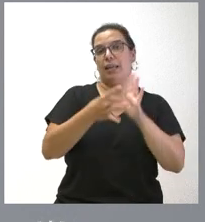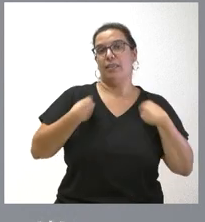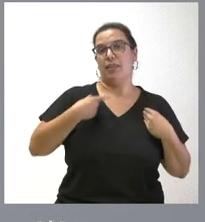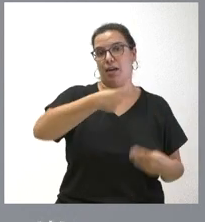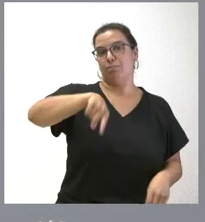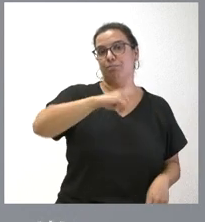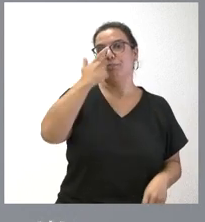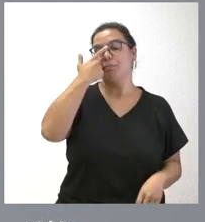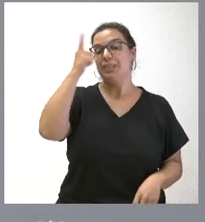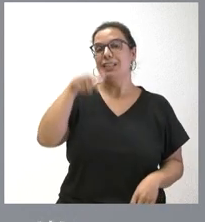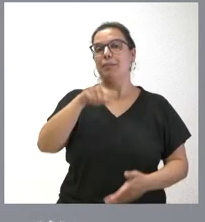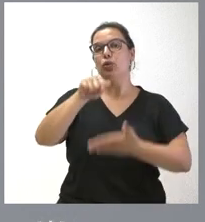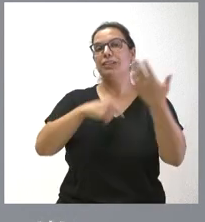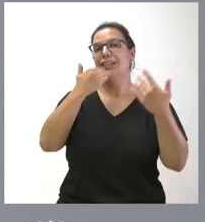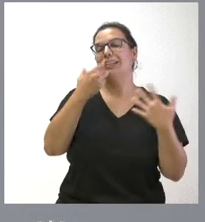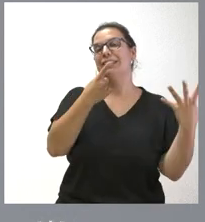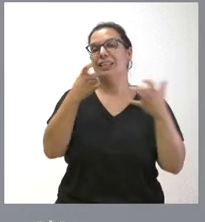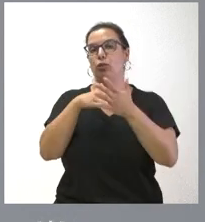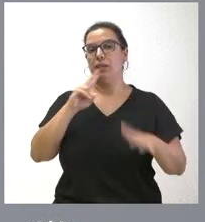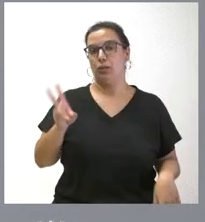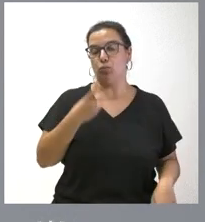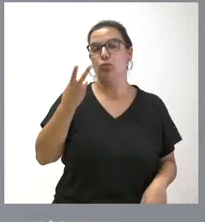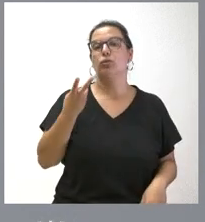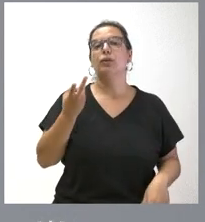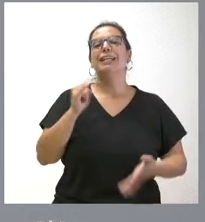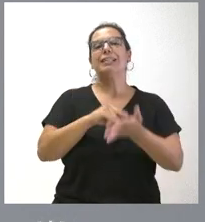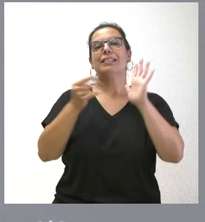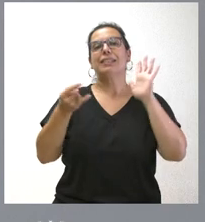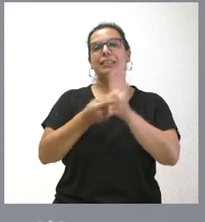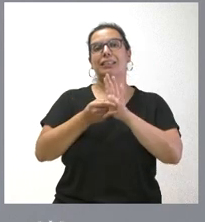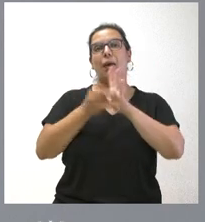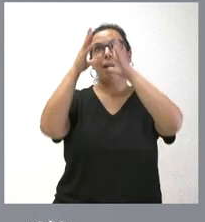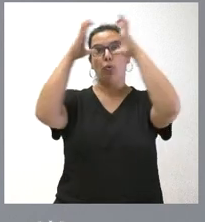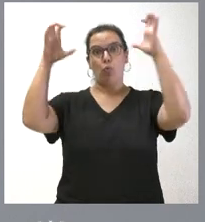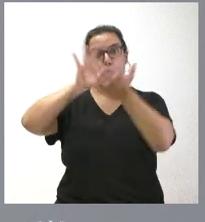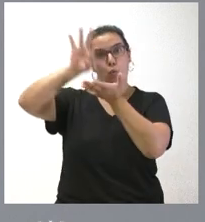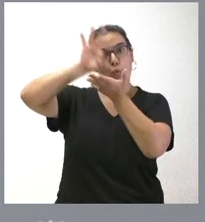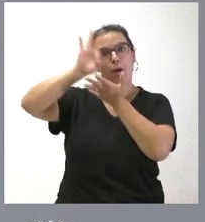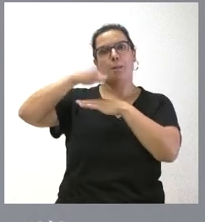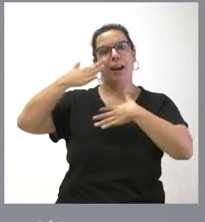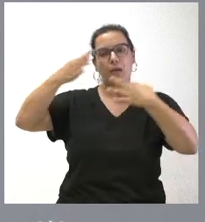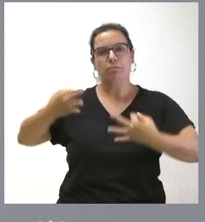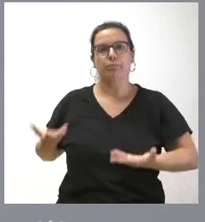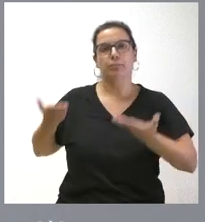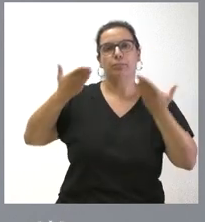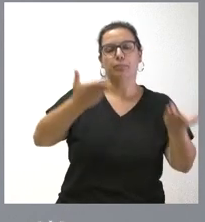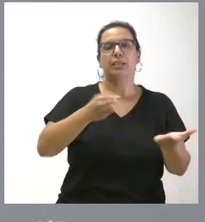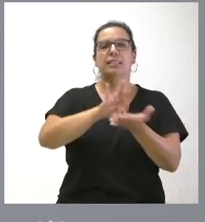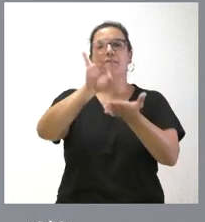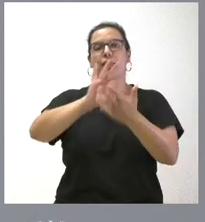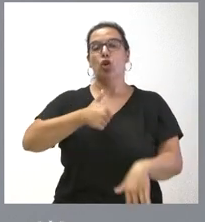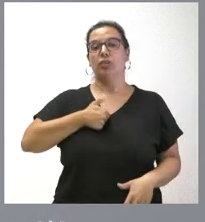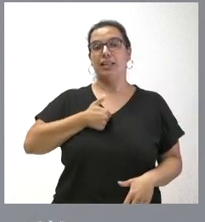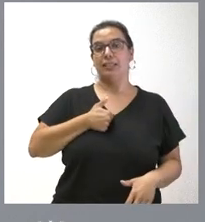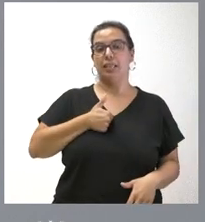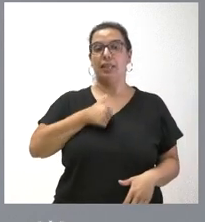en este ámbito se contrata por casi 600.000 euros un sistema en la nube para garantizar el soporte al servicio de la existencia ante el